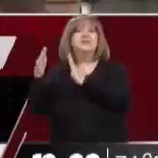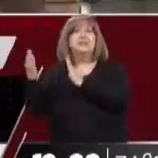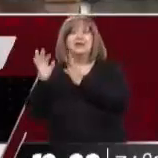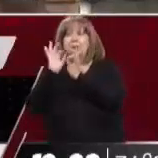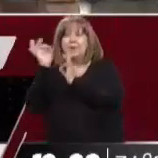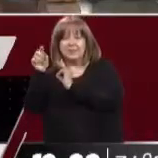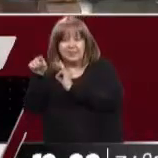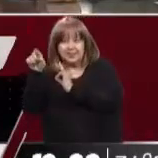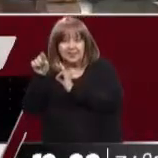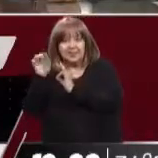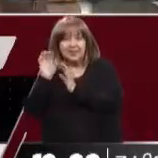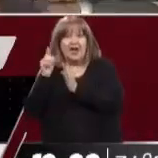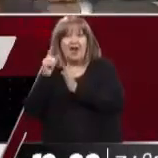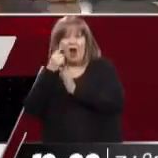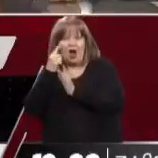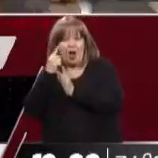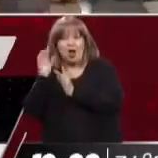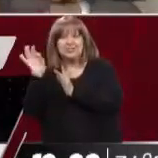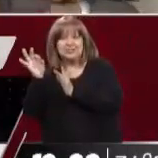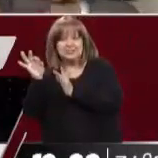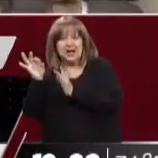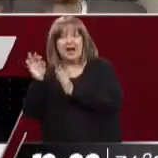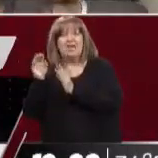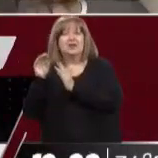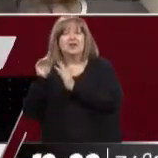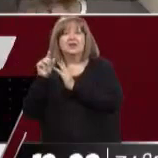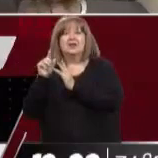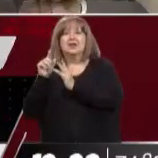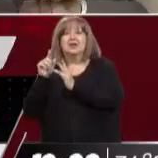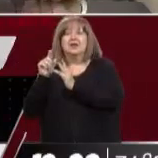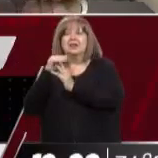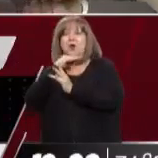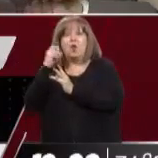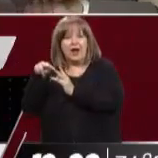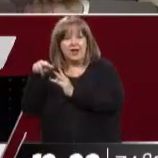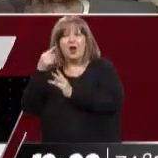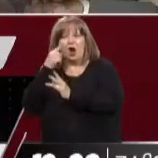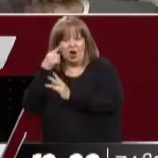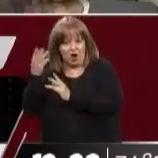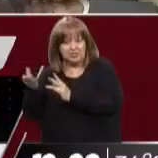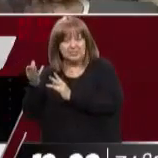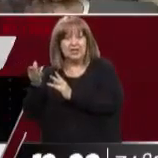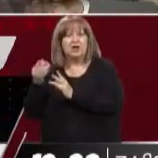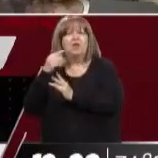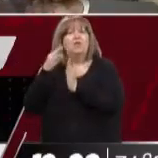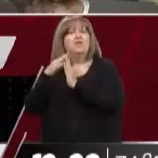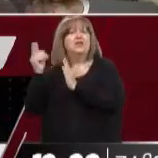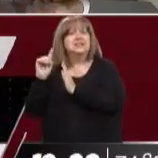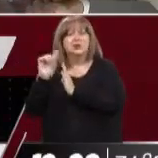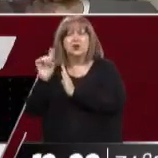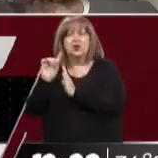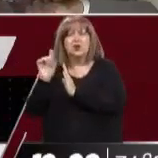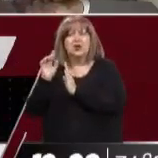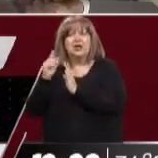Bueno, ahí estábamos escuchando a una persona que es muy cercana al entorno de Juan Manuel Tarrés, quien daba a conocer acerca de dónde vivía